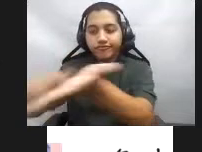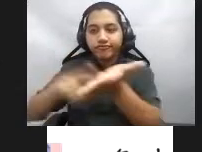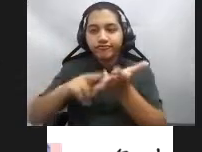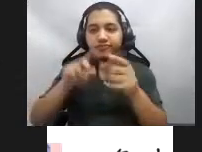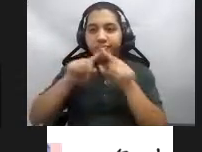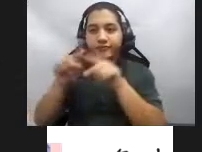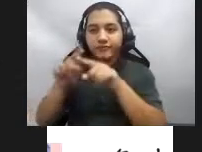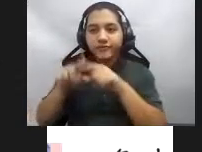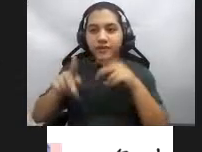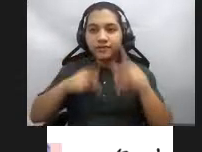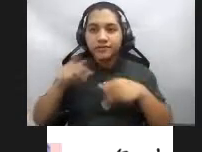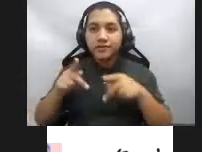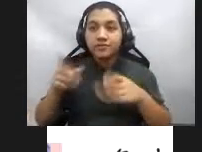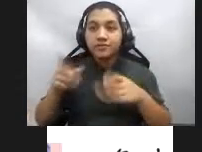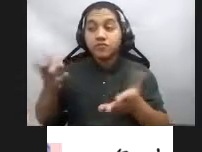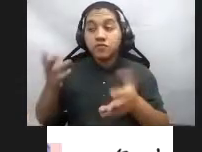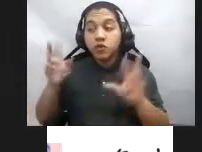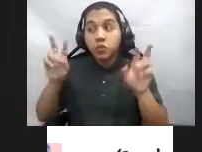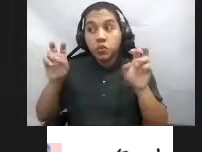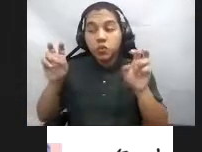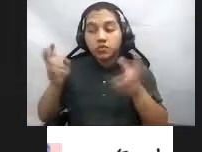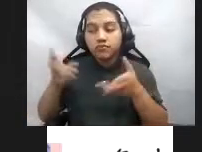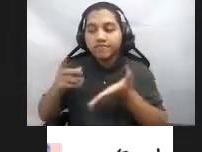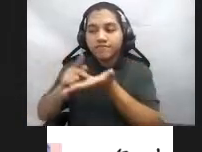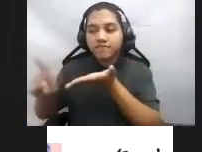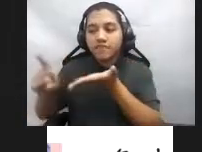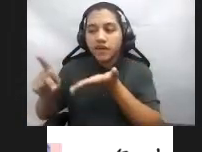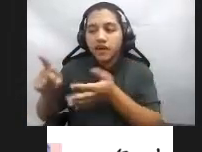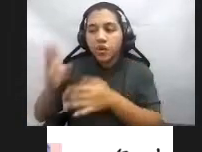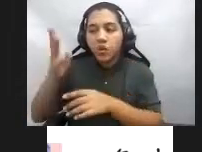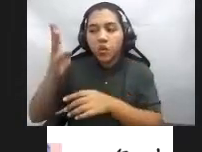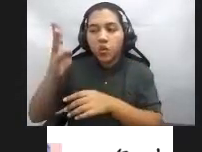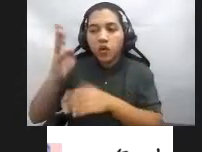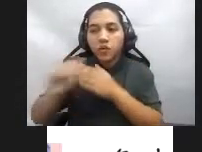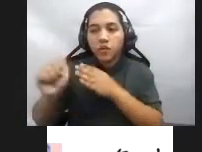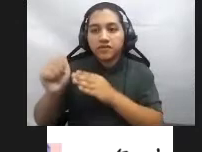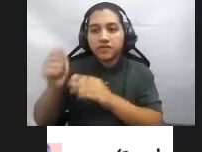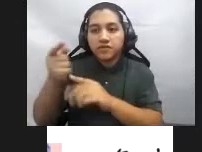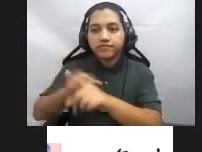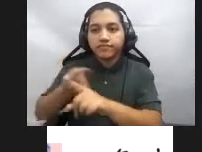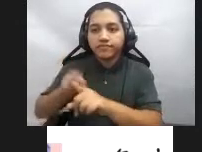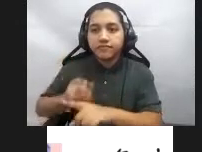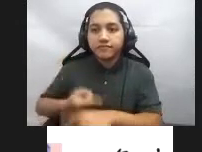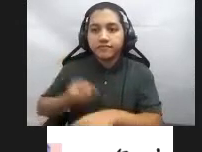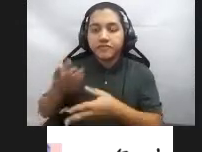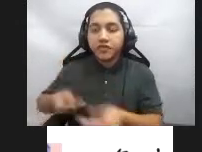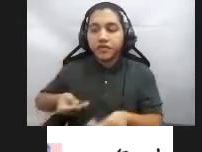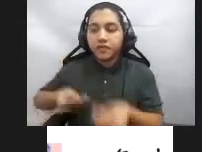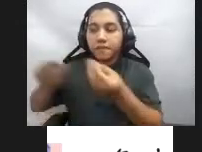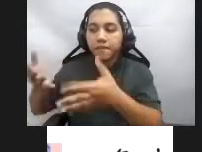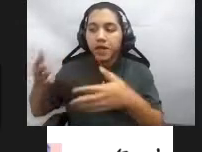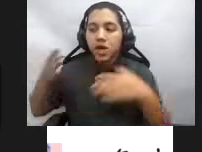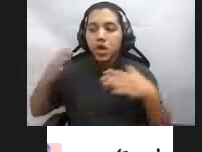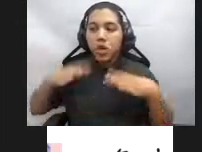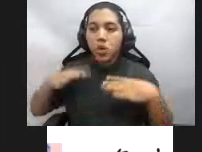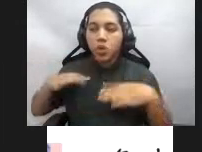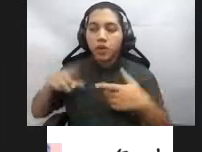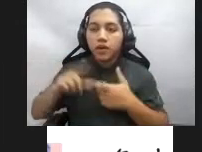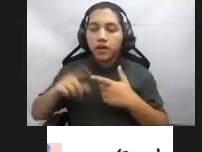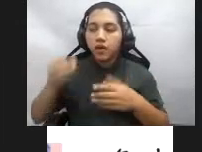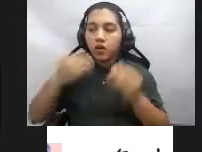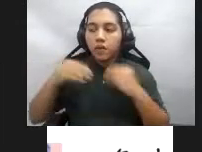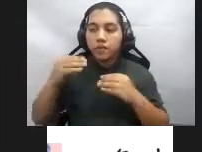llegan supuestamente le tenían que pagar $4 al mes, tenían que darle ropa, tenían que darle una cantidad de comida y